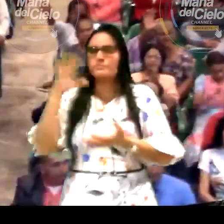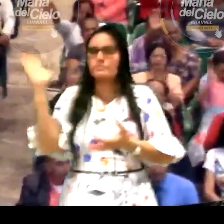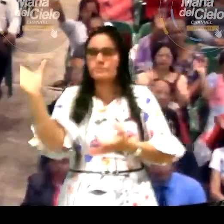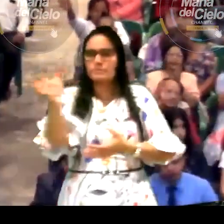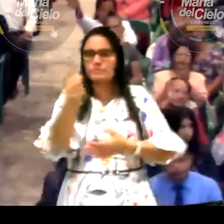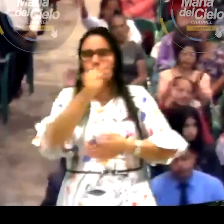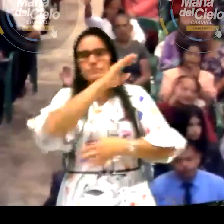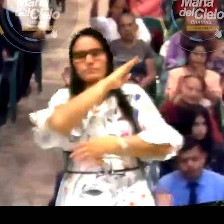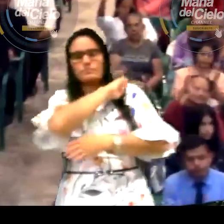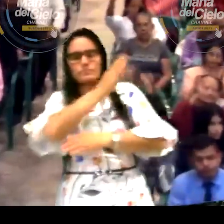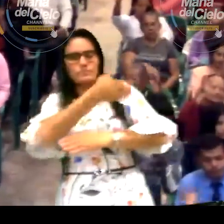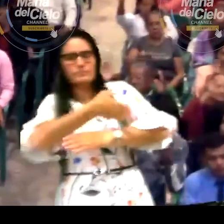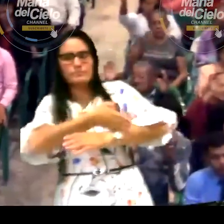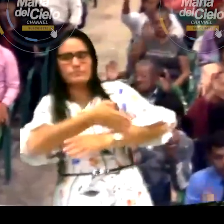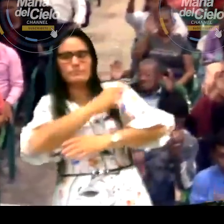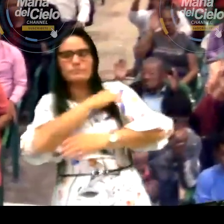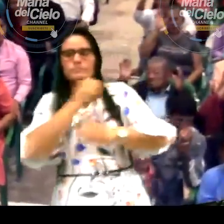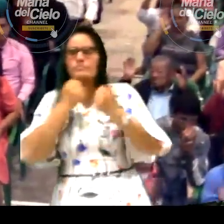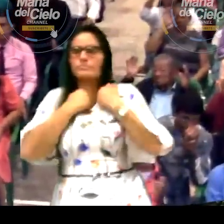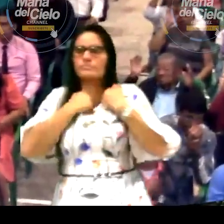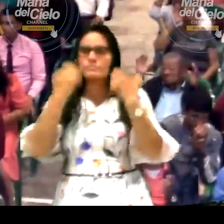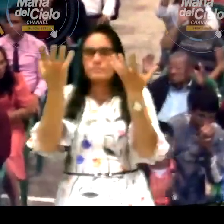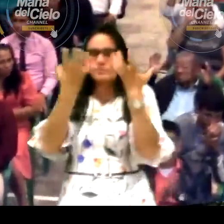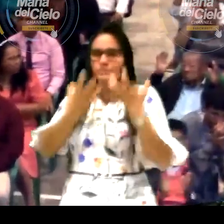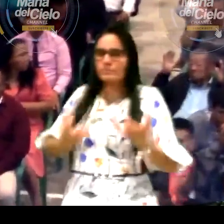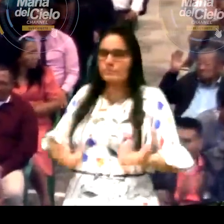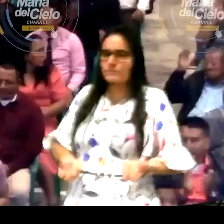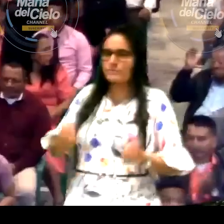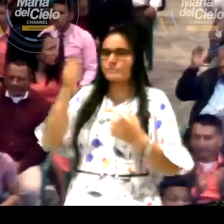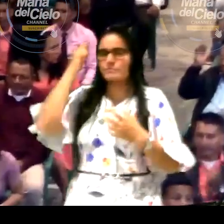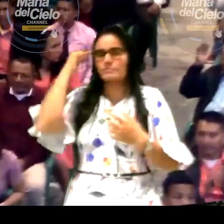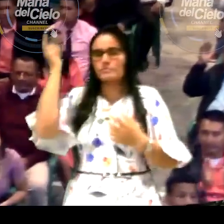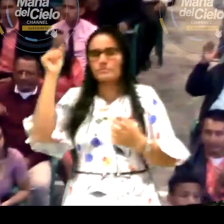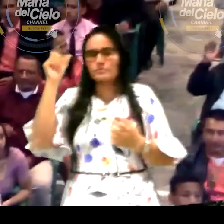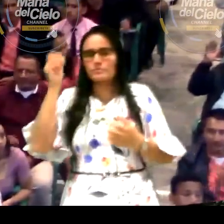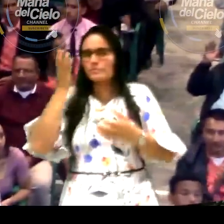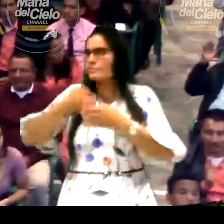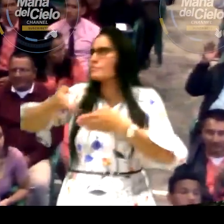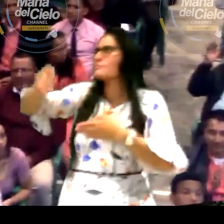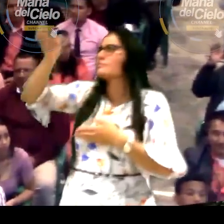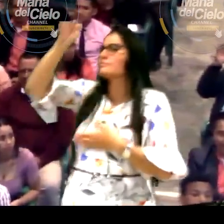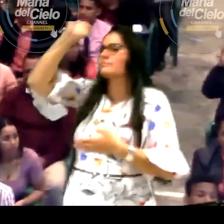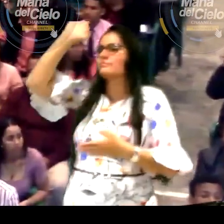diga: yo creo esta noche que Él lo puede hacer.